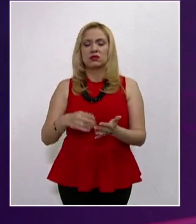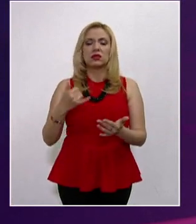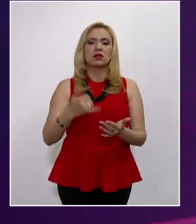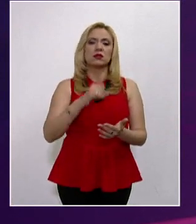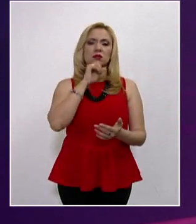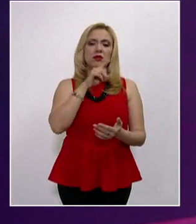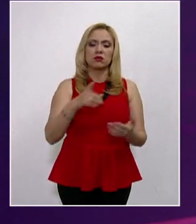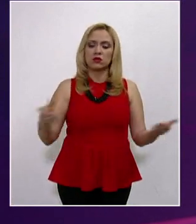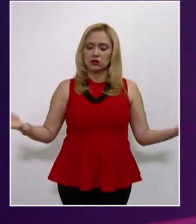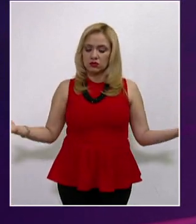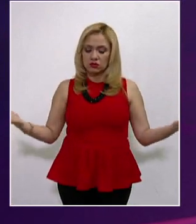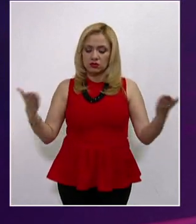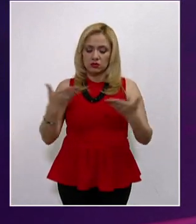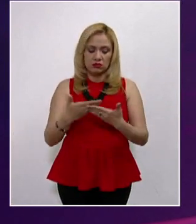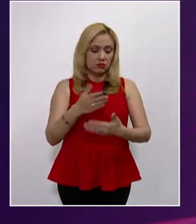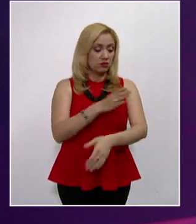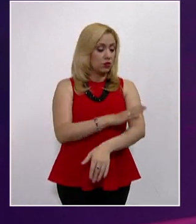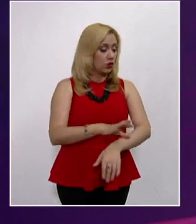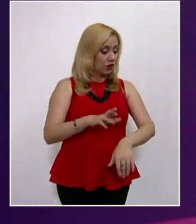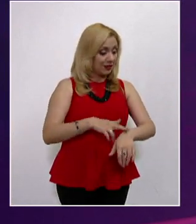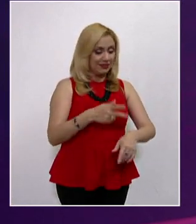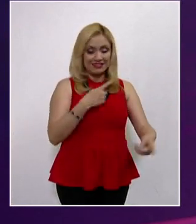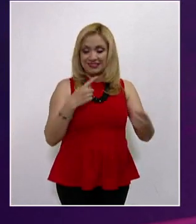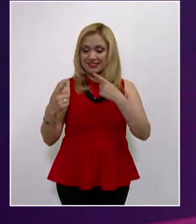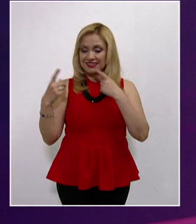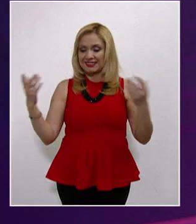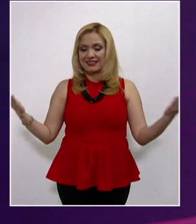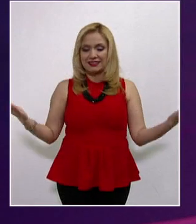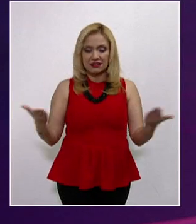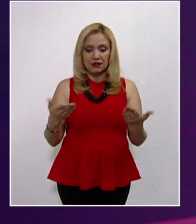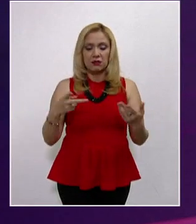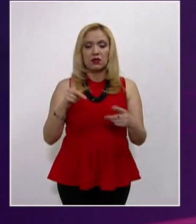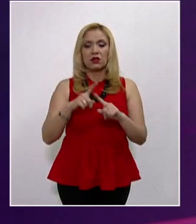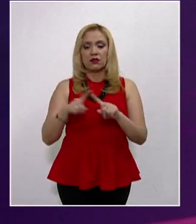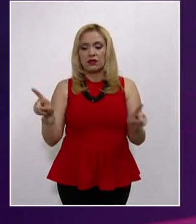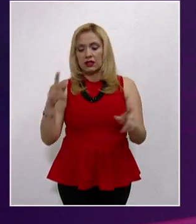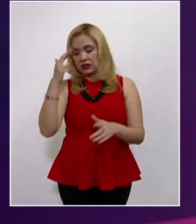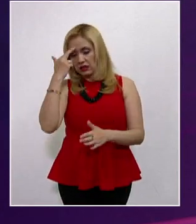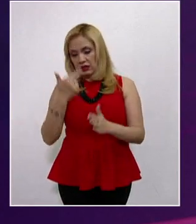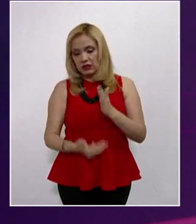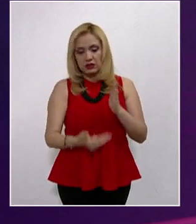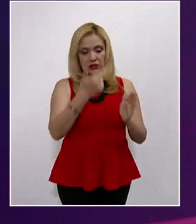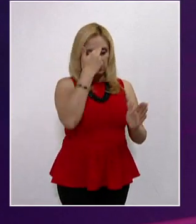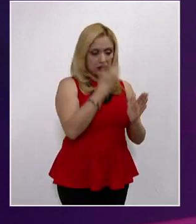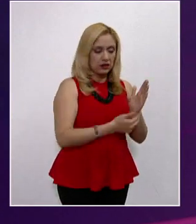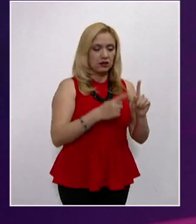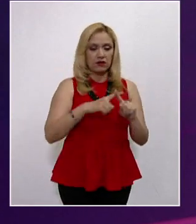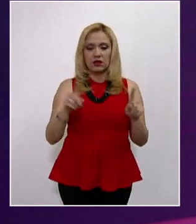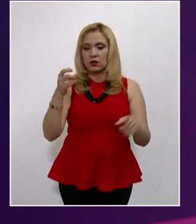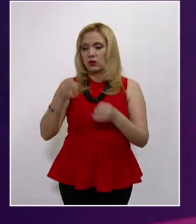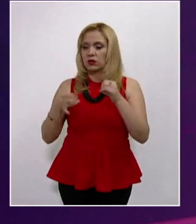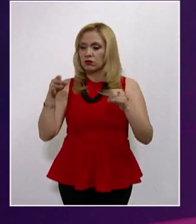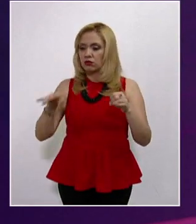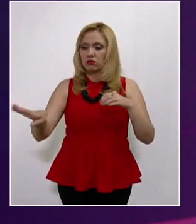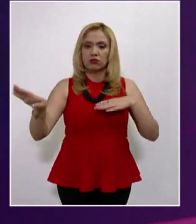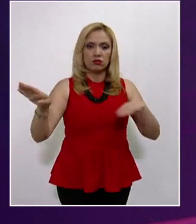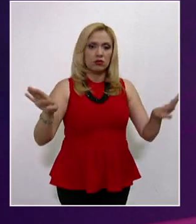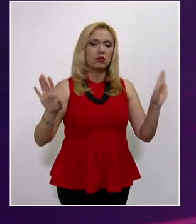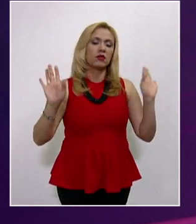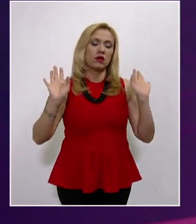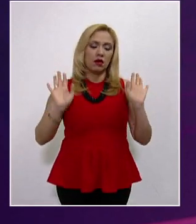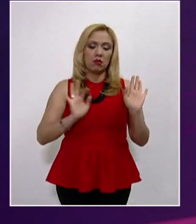como decía Arturo, que muchas veces se juzgan los mismos hechos por diferentes delitos ante diversas jurisdicciones, también pues ya plantea un problema